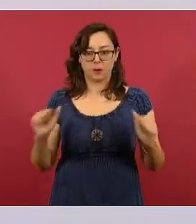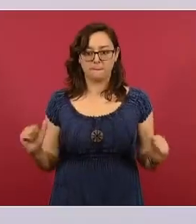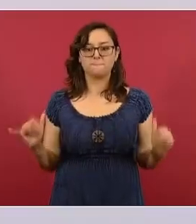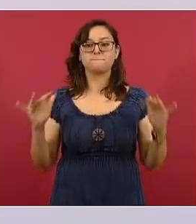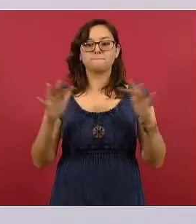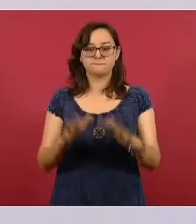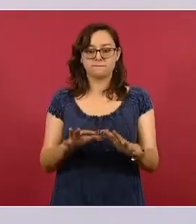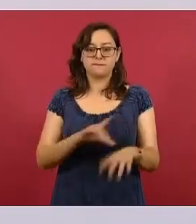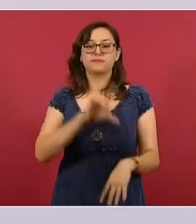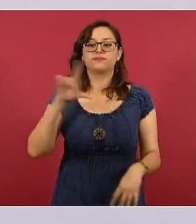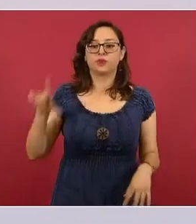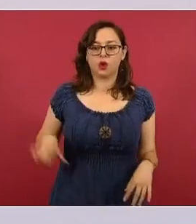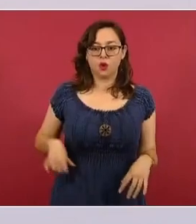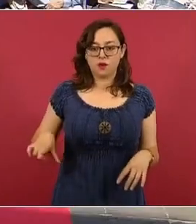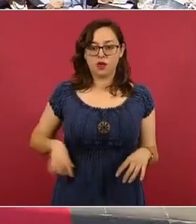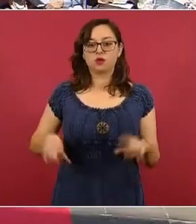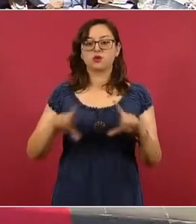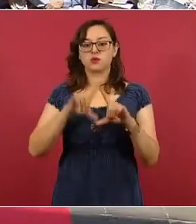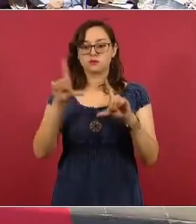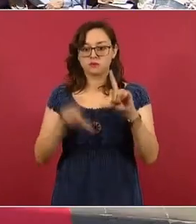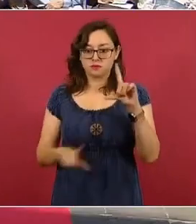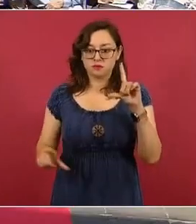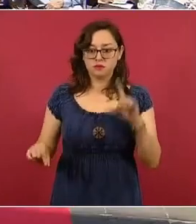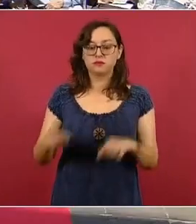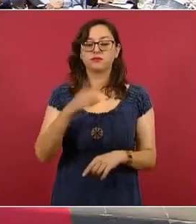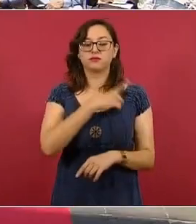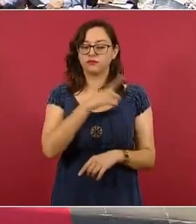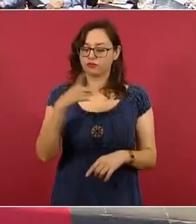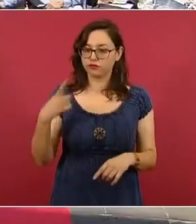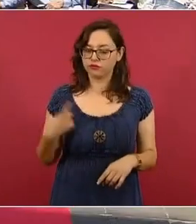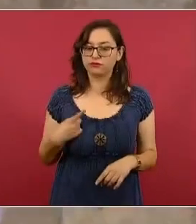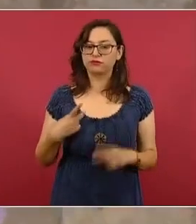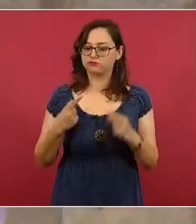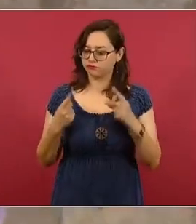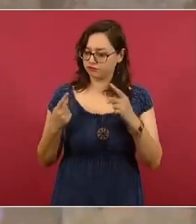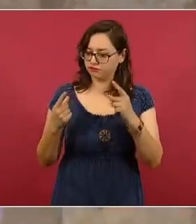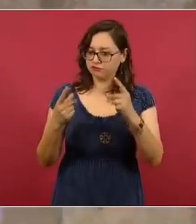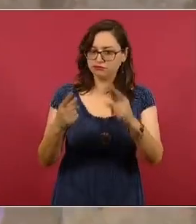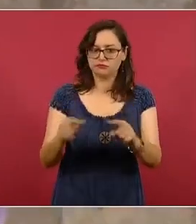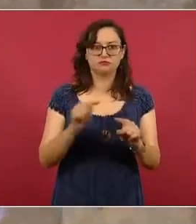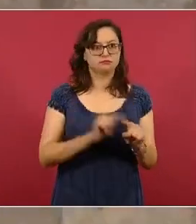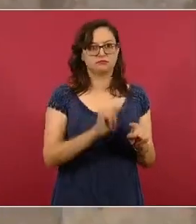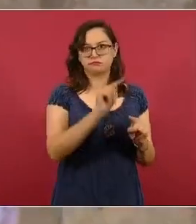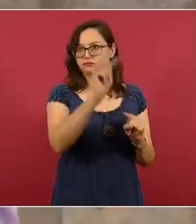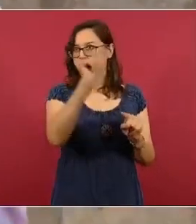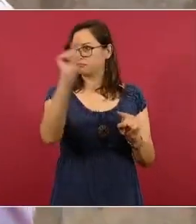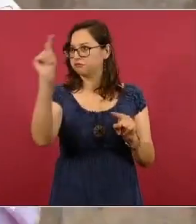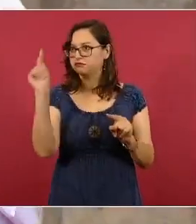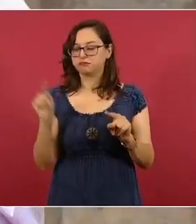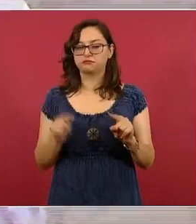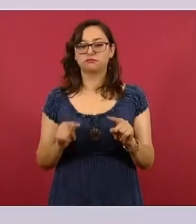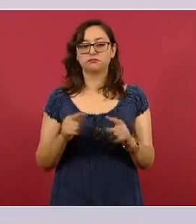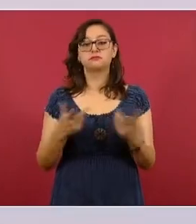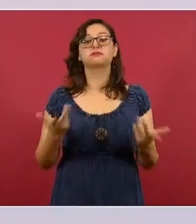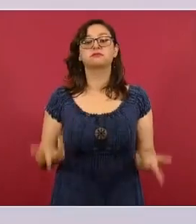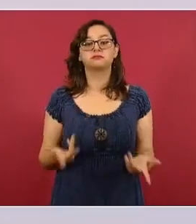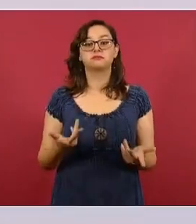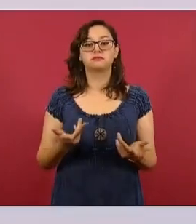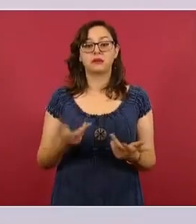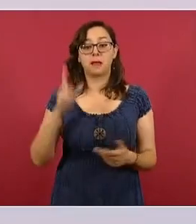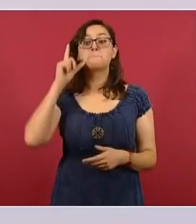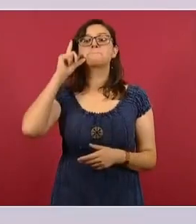el Gobierno de la República tiene que llegar a todos los productores del país. Ojalá que mañana en el